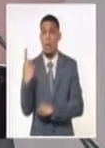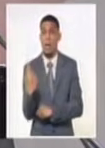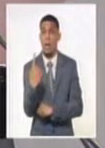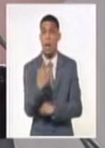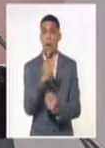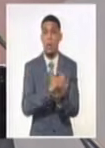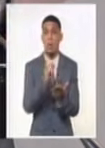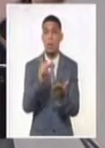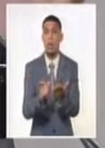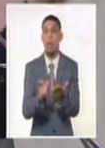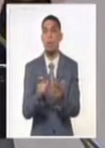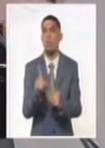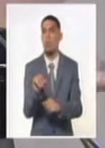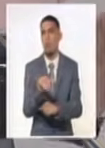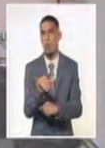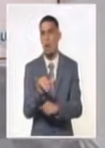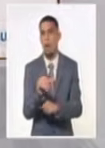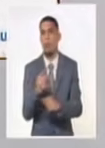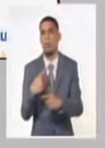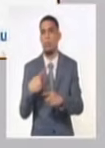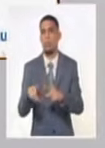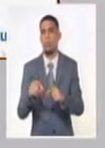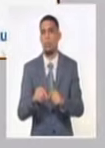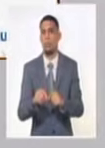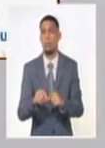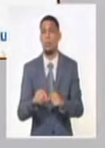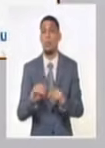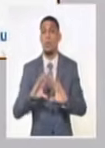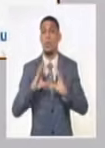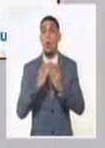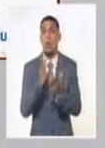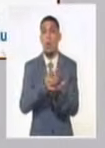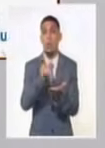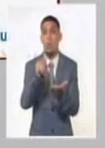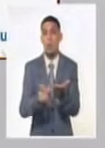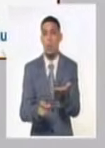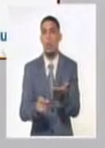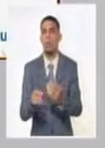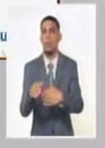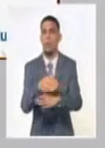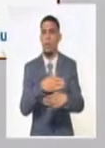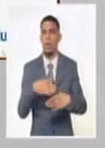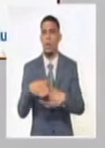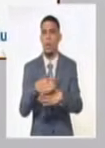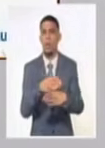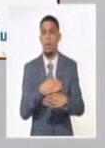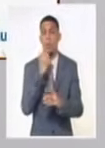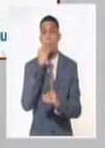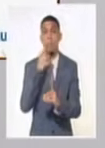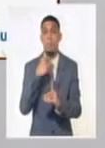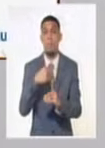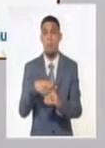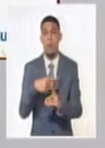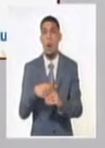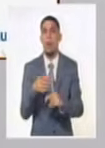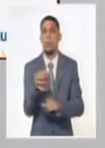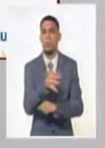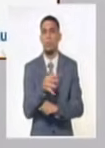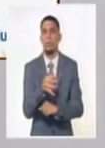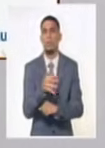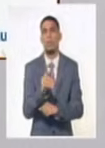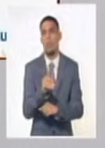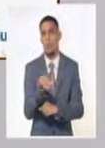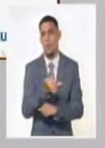en un contexto particular. Esto otra vez introduce otras complejidades para los diferentes claustros, los diferentes municipios, porque todas las realidades no